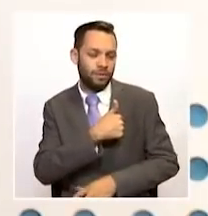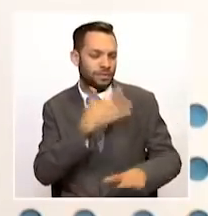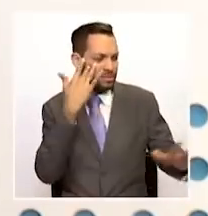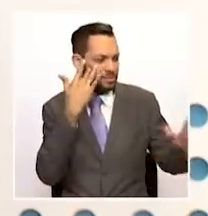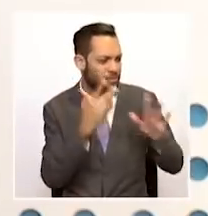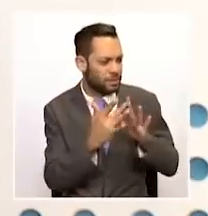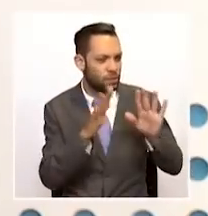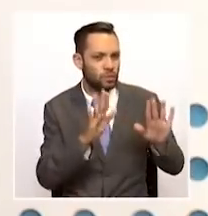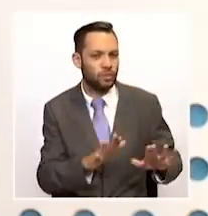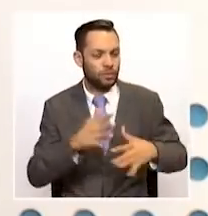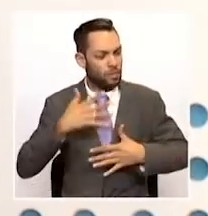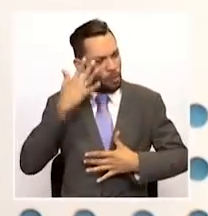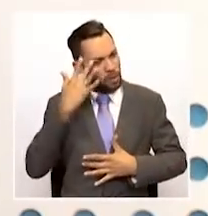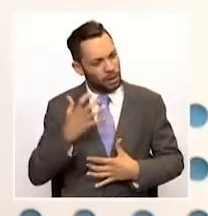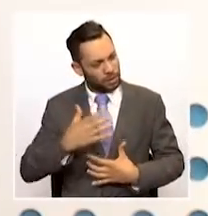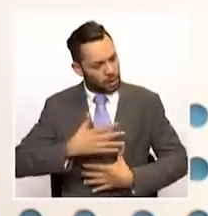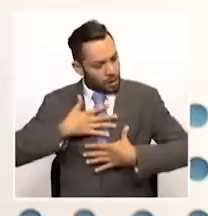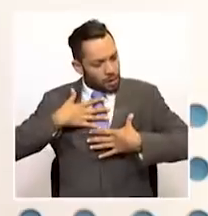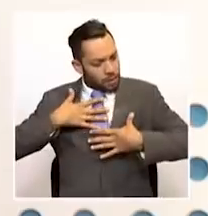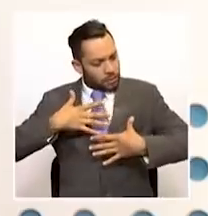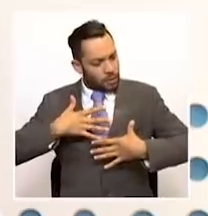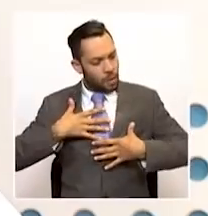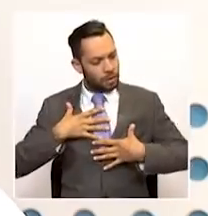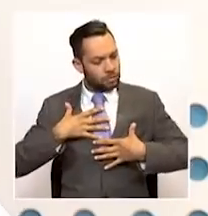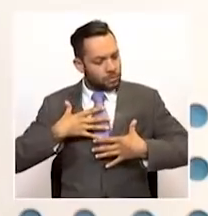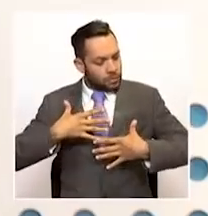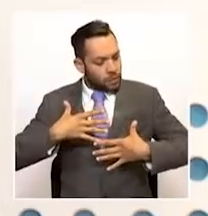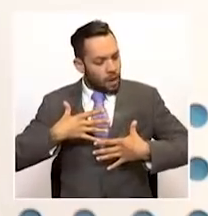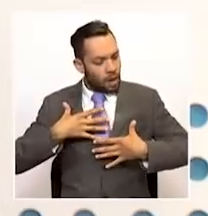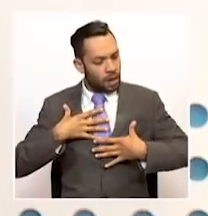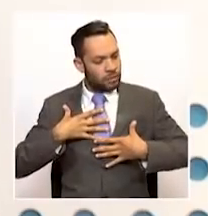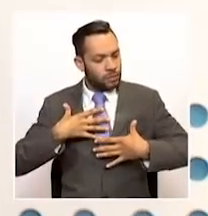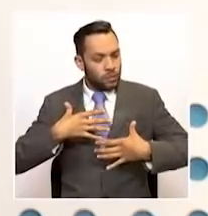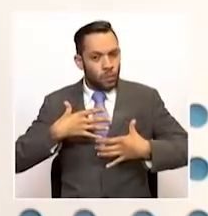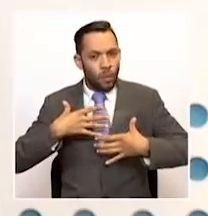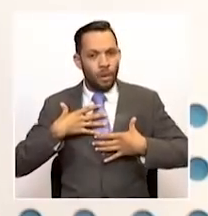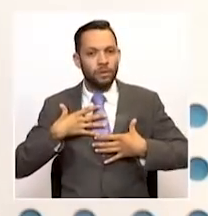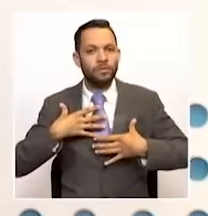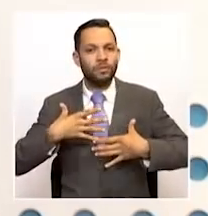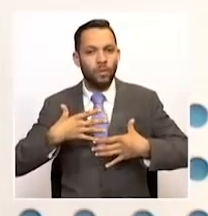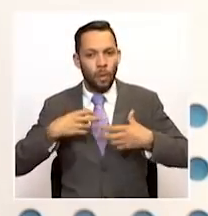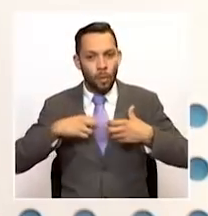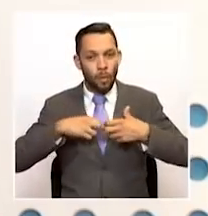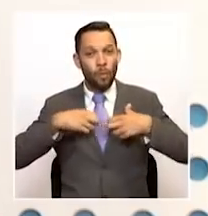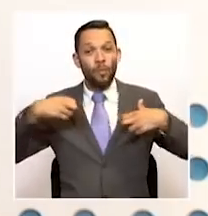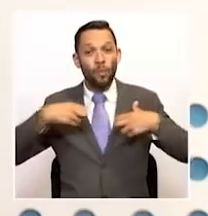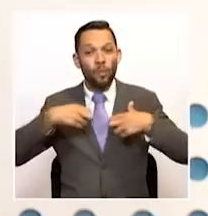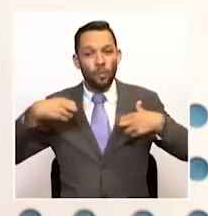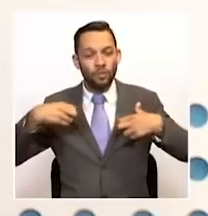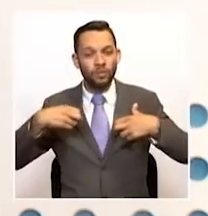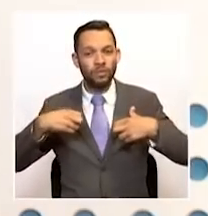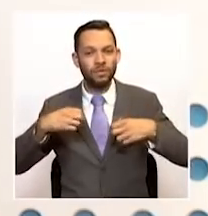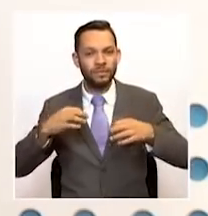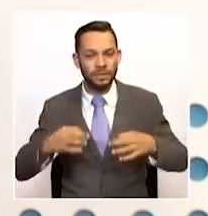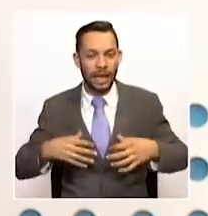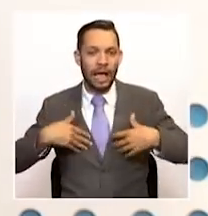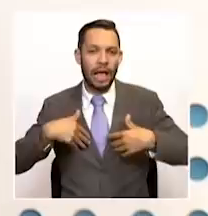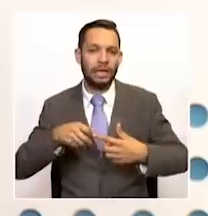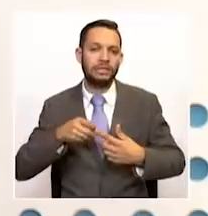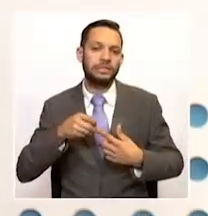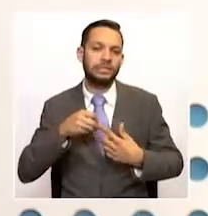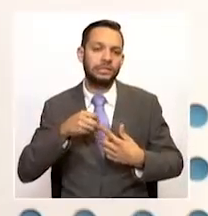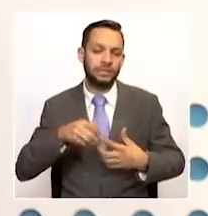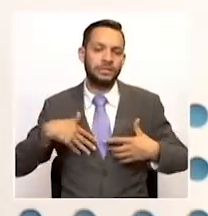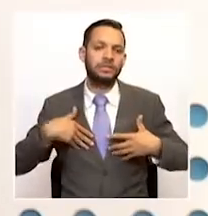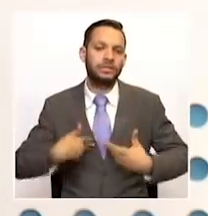pulmonar porque ellas hacen deficiencia respiratoria y sus músculos respiratorios se fatiga por la deficiencia de oxígeno y